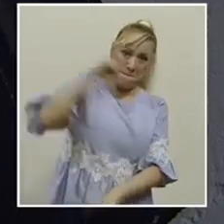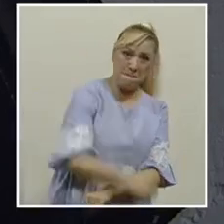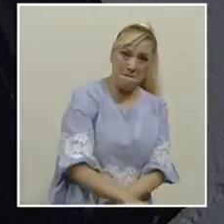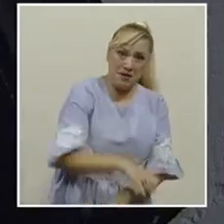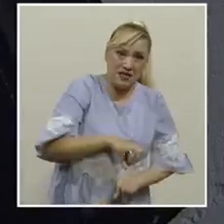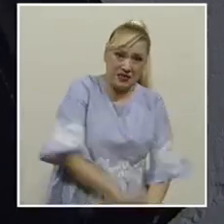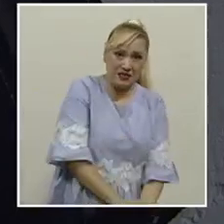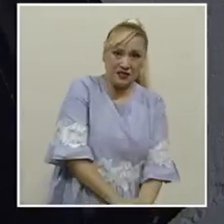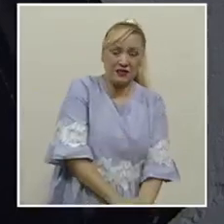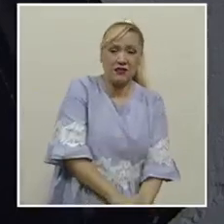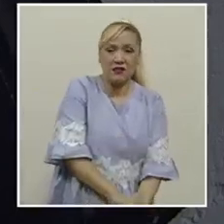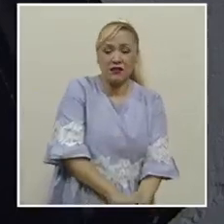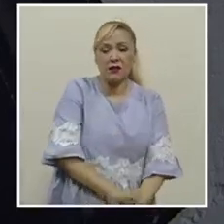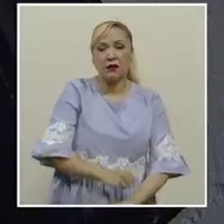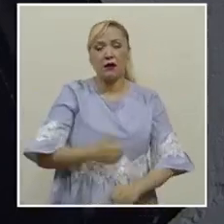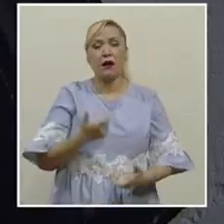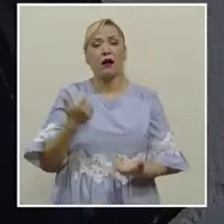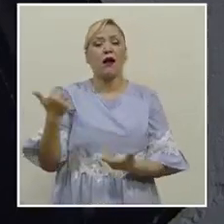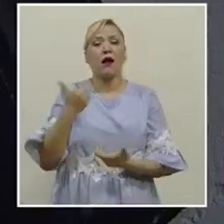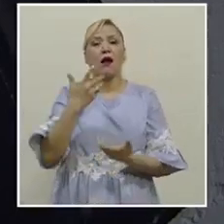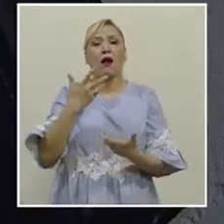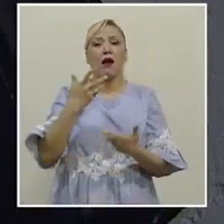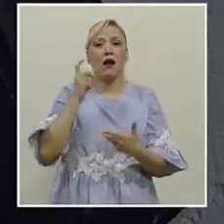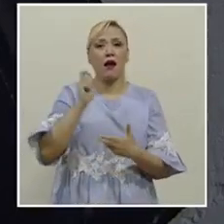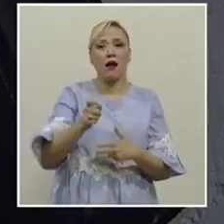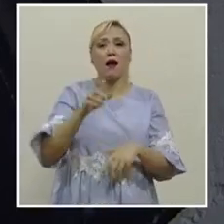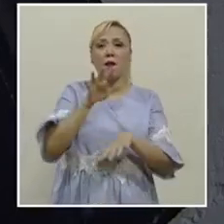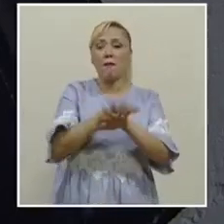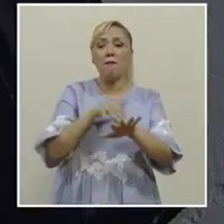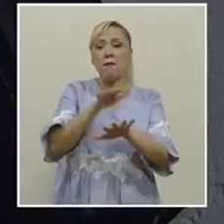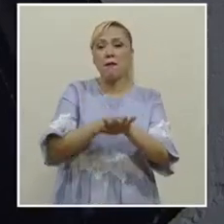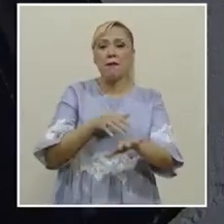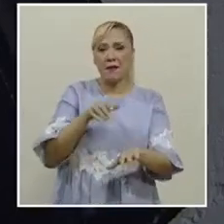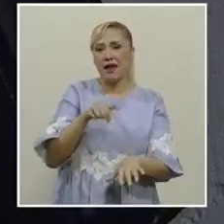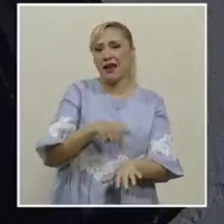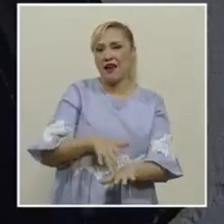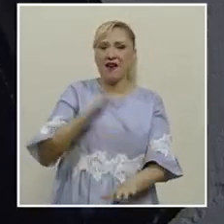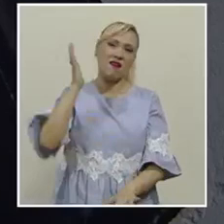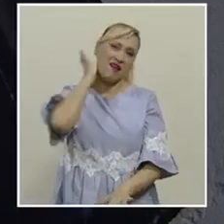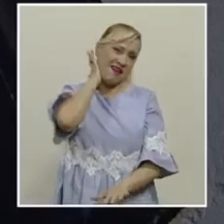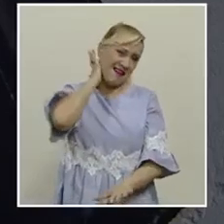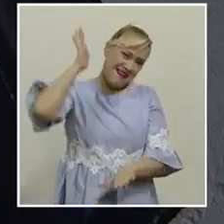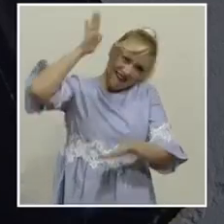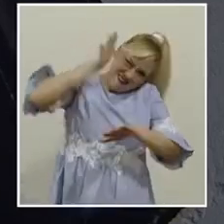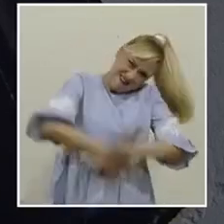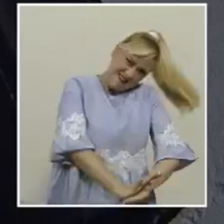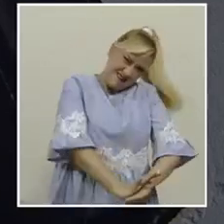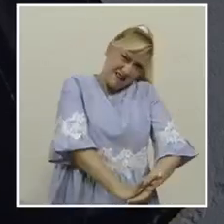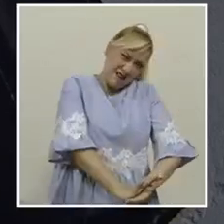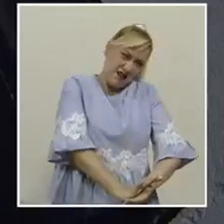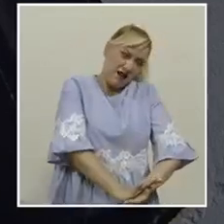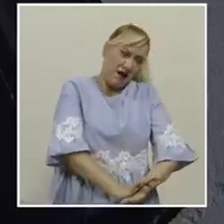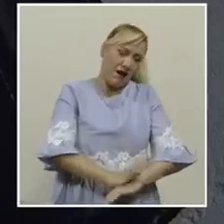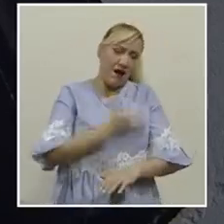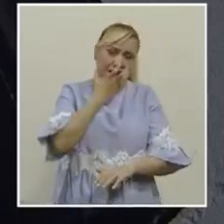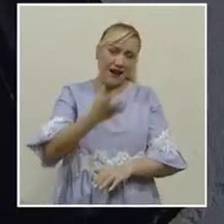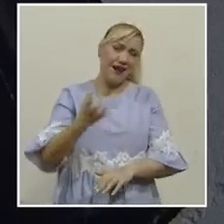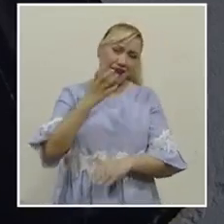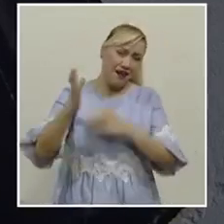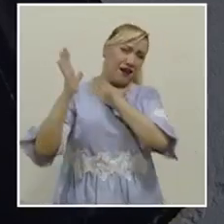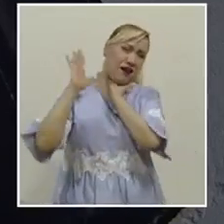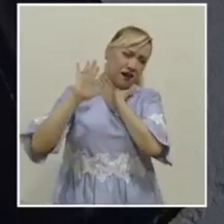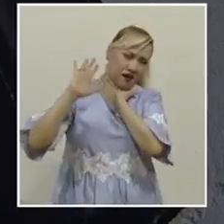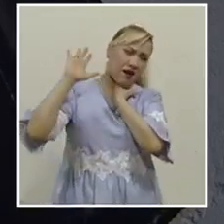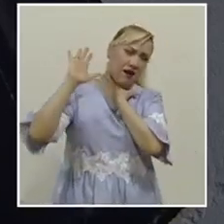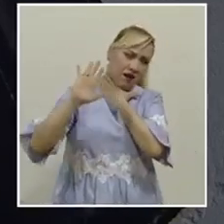lo llevaban con un pie en el cuello y ahogándolo, ¿no? En algún momento dice él que hasta perdió